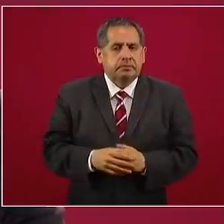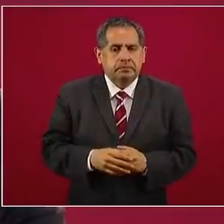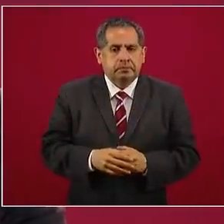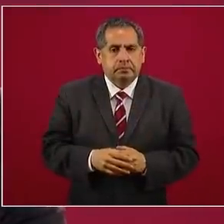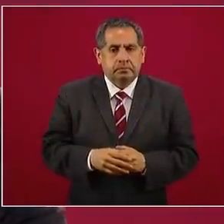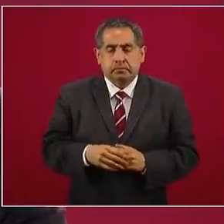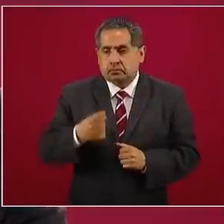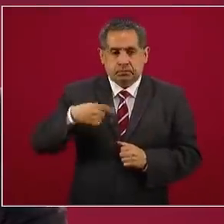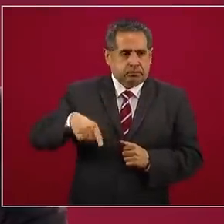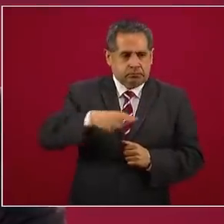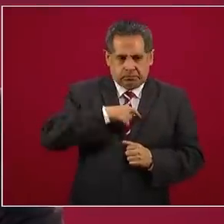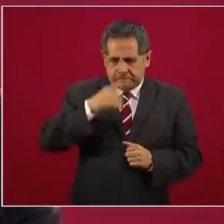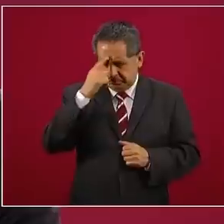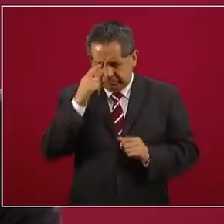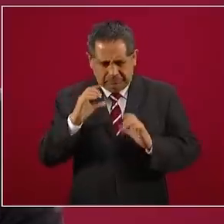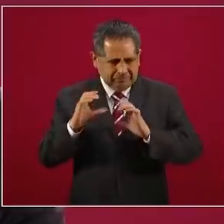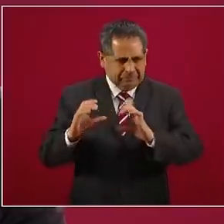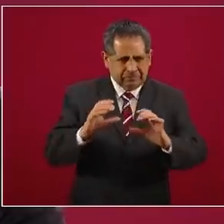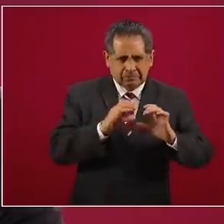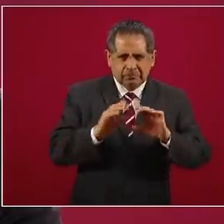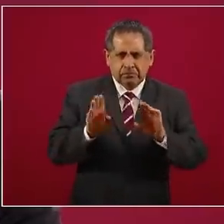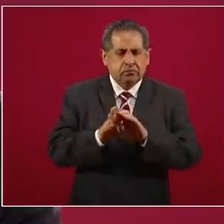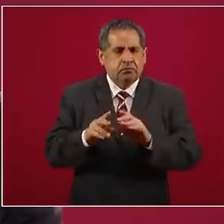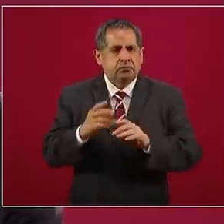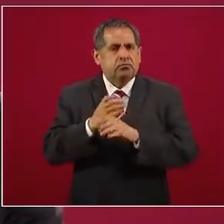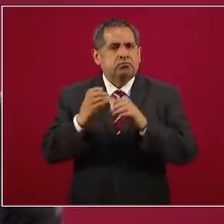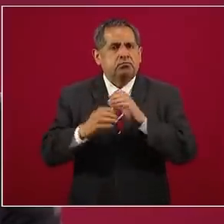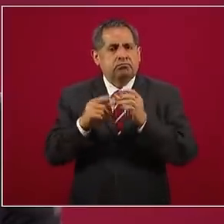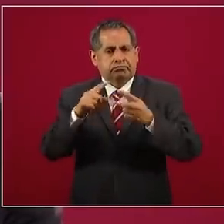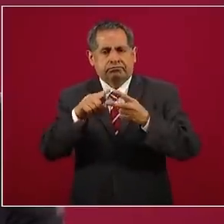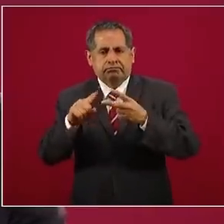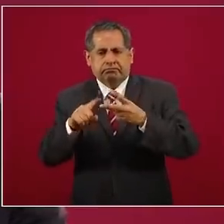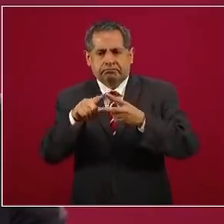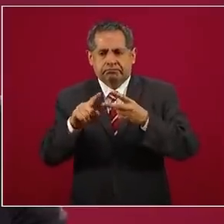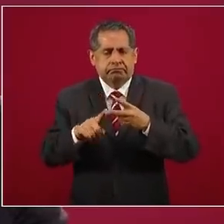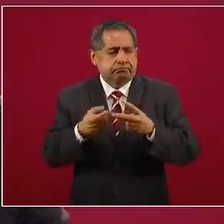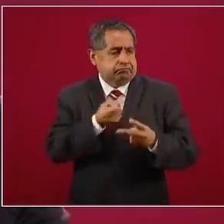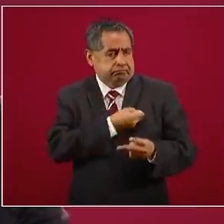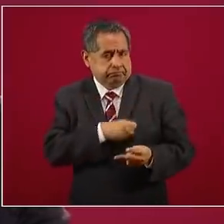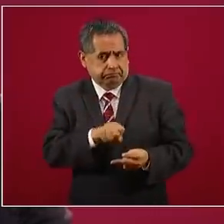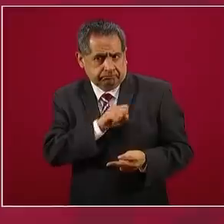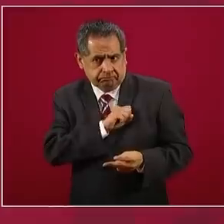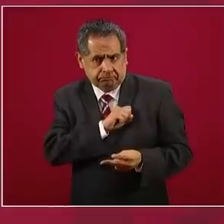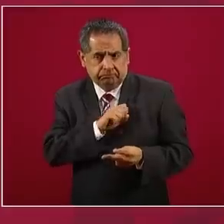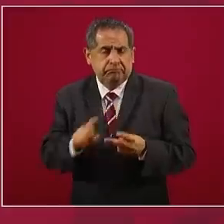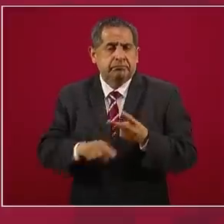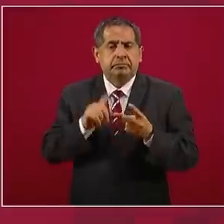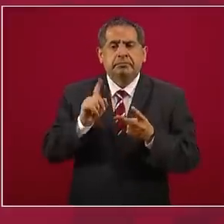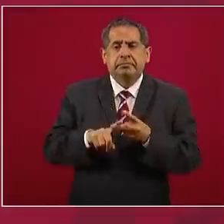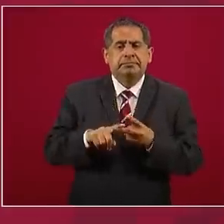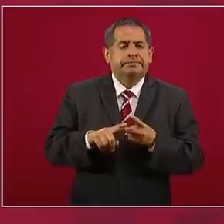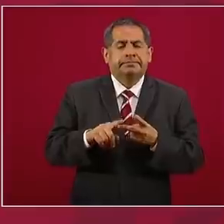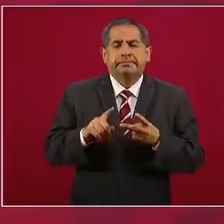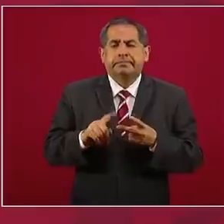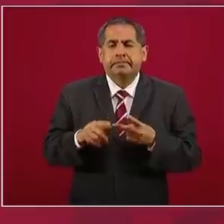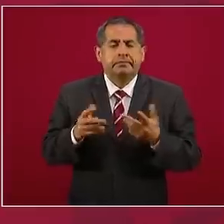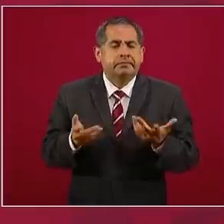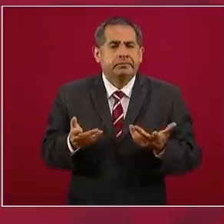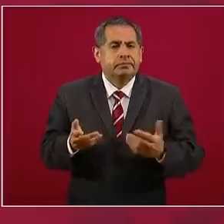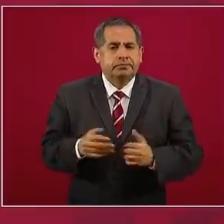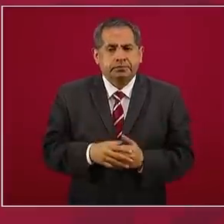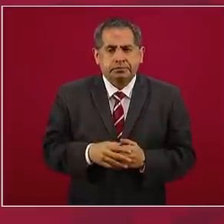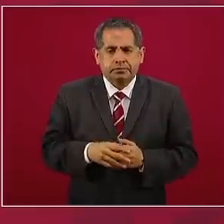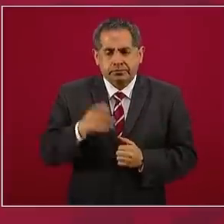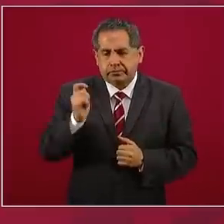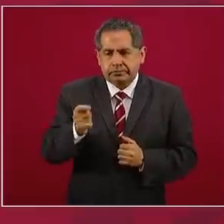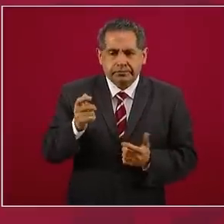hemos estado cuidando las dos cosas, ¿no? La salud pública,